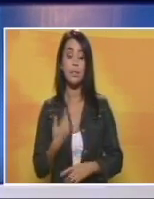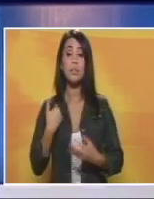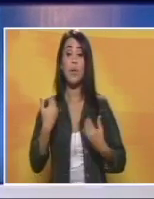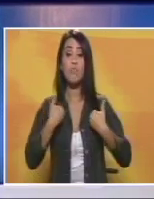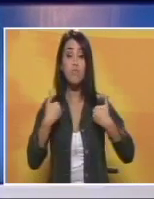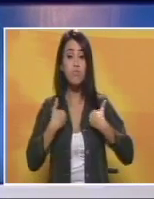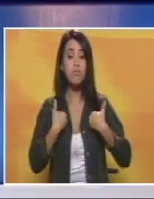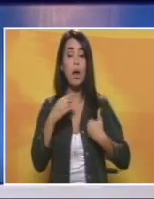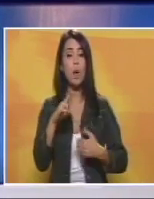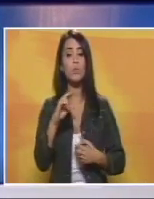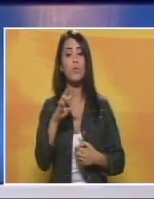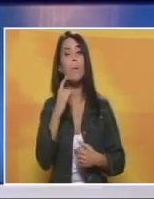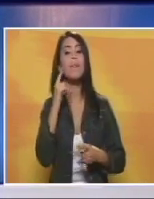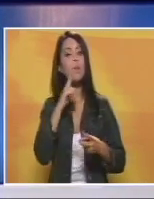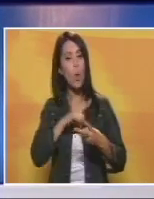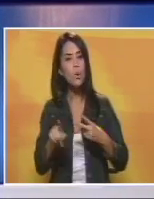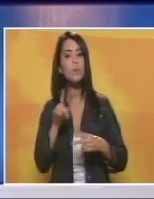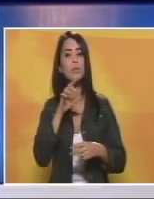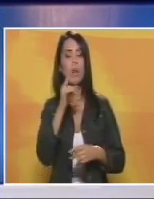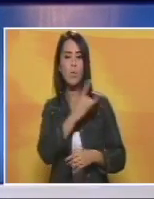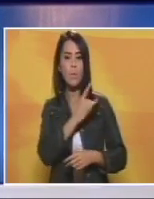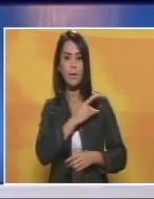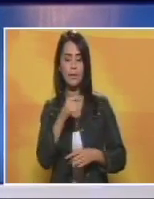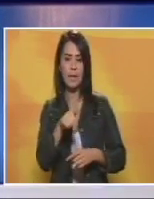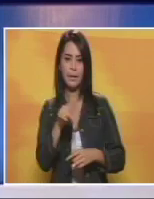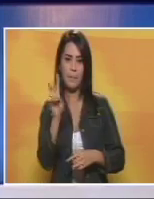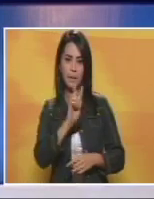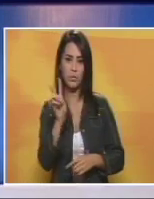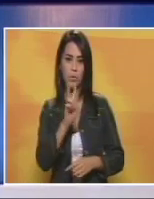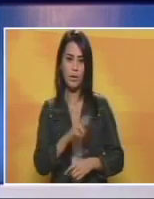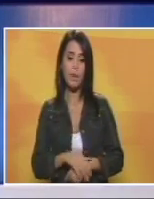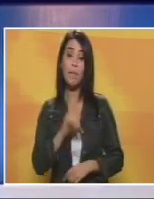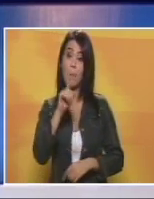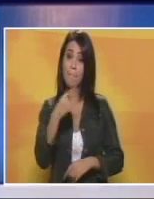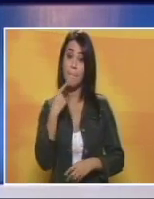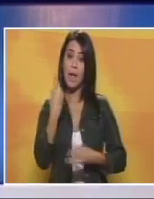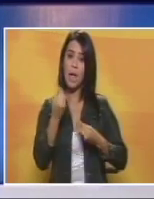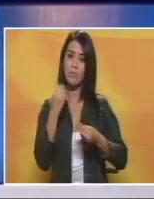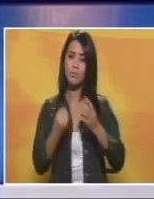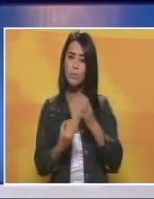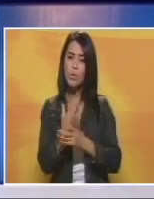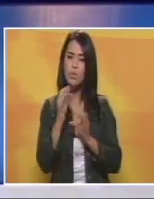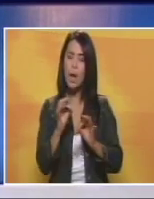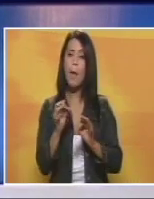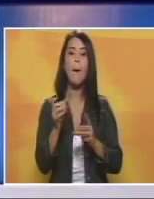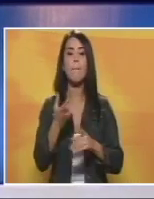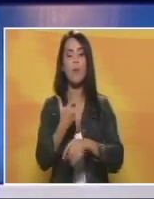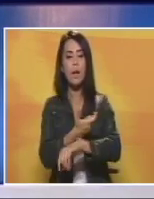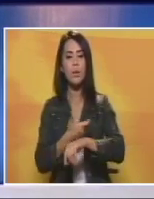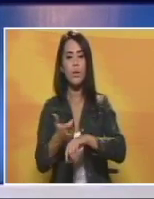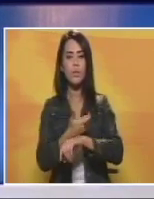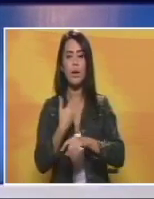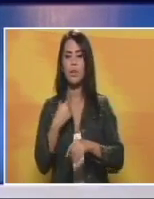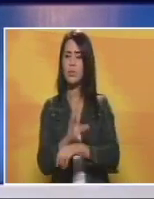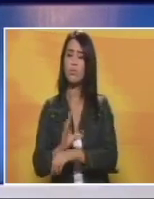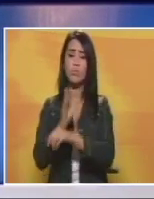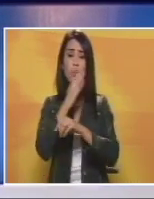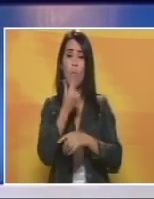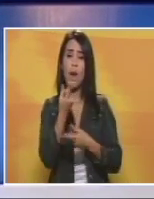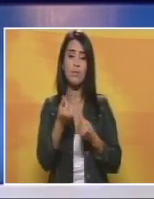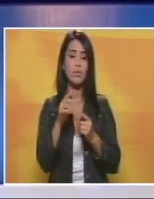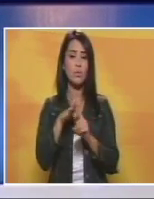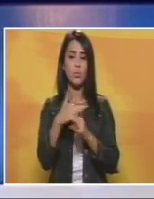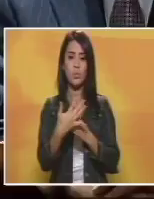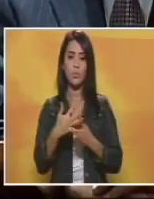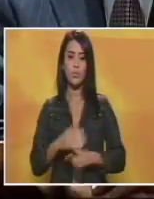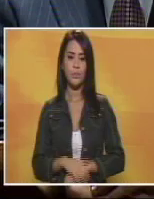afectado a la UCV, sino a otras universidades nacionales, inclusive las creadas por el gobierno debido a la inseguridad y a la situación económica.